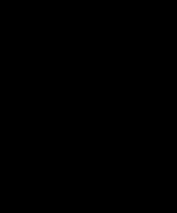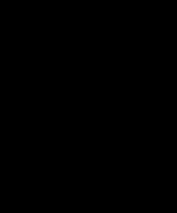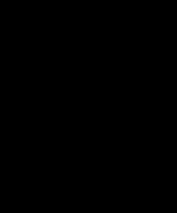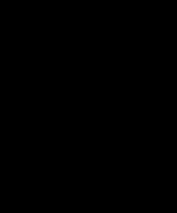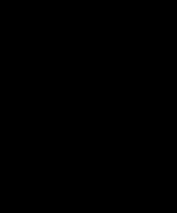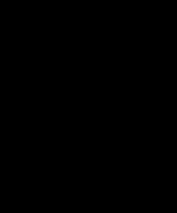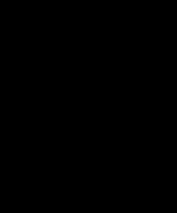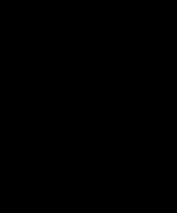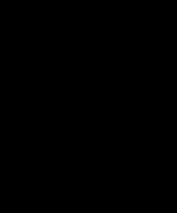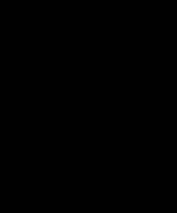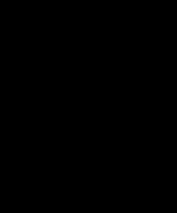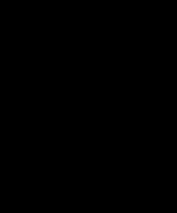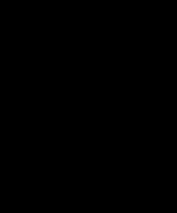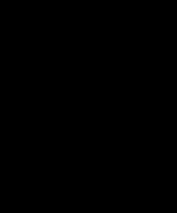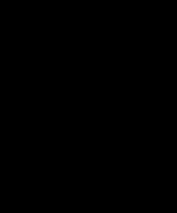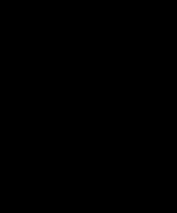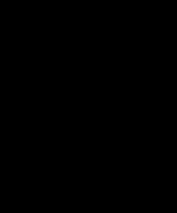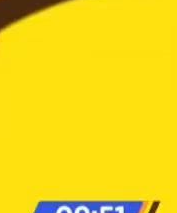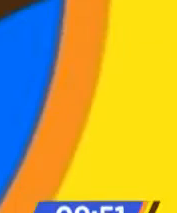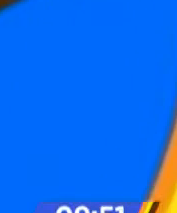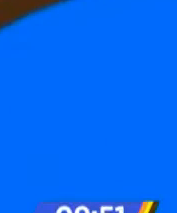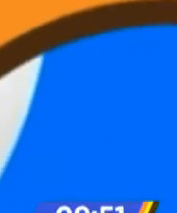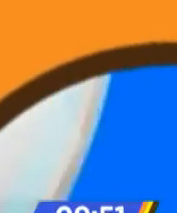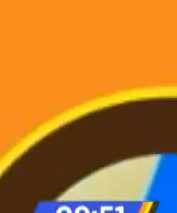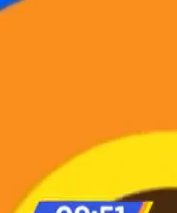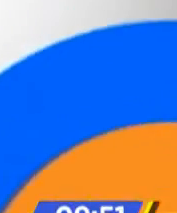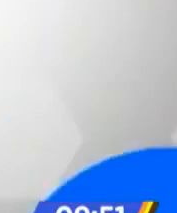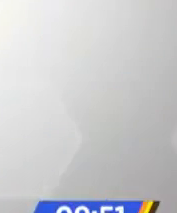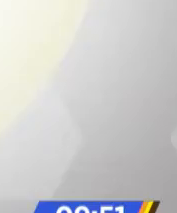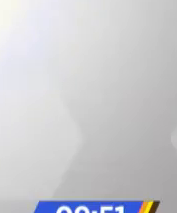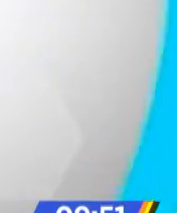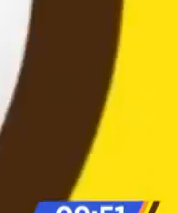Aquí en 13, Costa Rica Televisión.